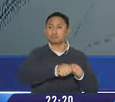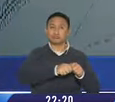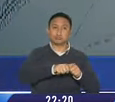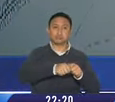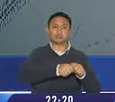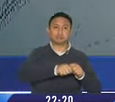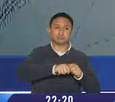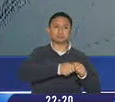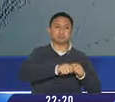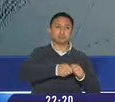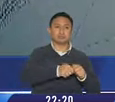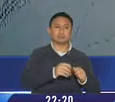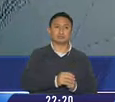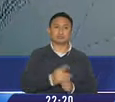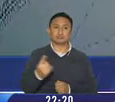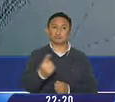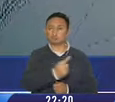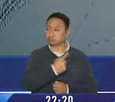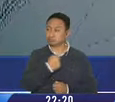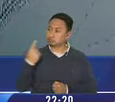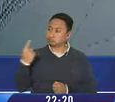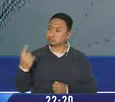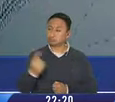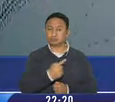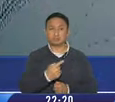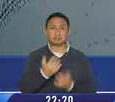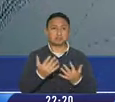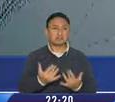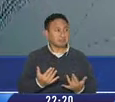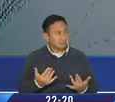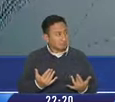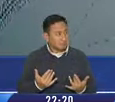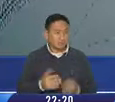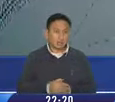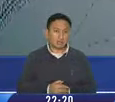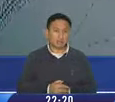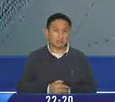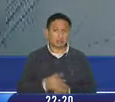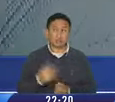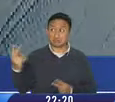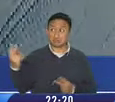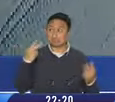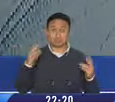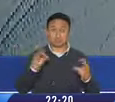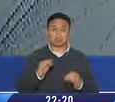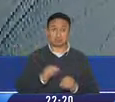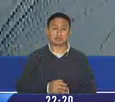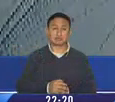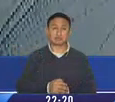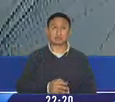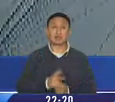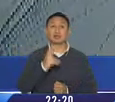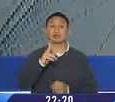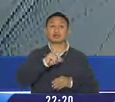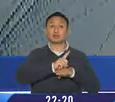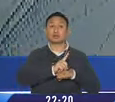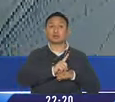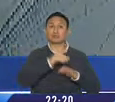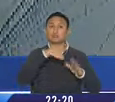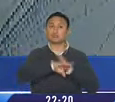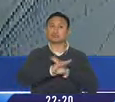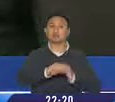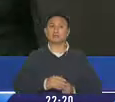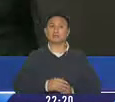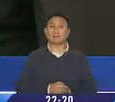vivienda. Caminan por el sitio como si estuvieran esperando a alguien para no levantar sospechas. Y en 3 minutos logran su